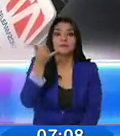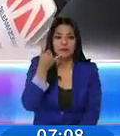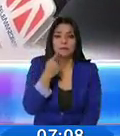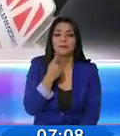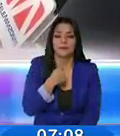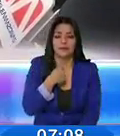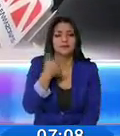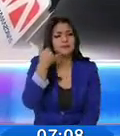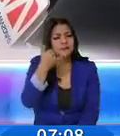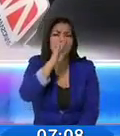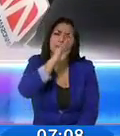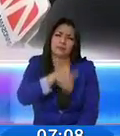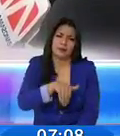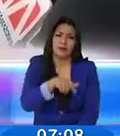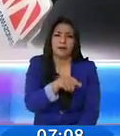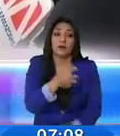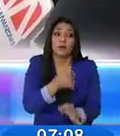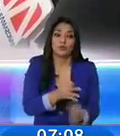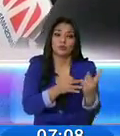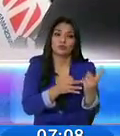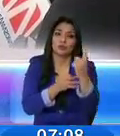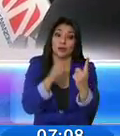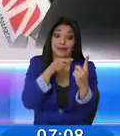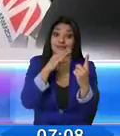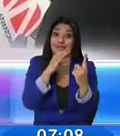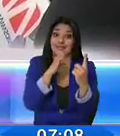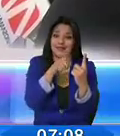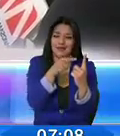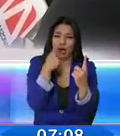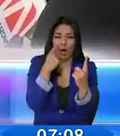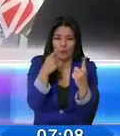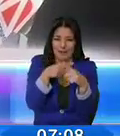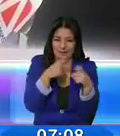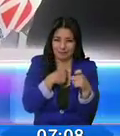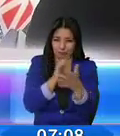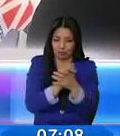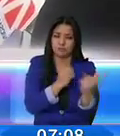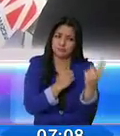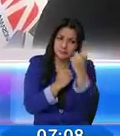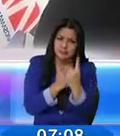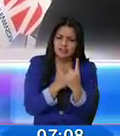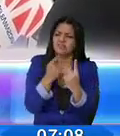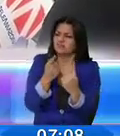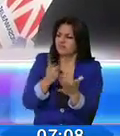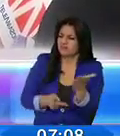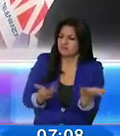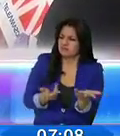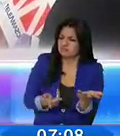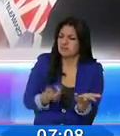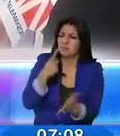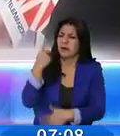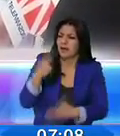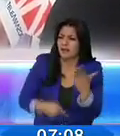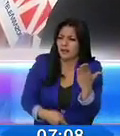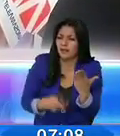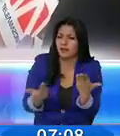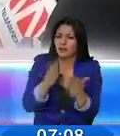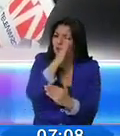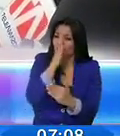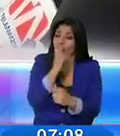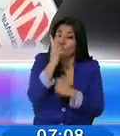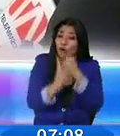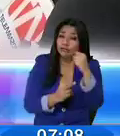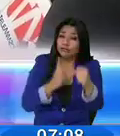Me dijo, ñaña, ven, porque ha venido el César, me dice así, ha venido el César. Y le dije, ¿y qué quiere ahora él? Le dije, si ni siquiera